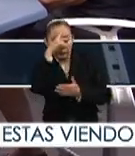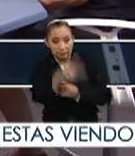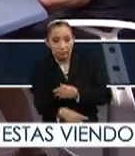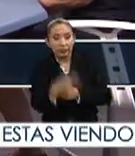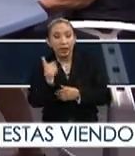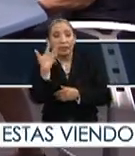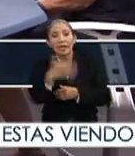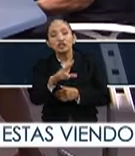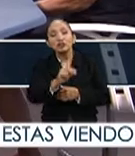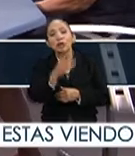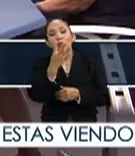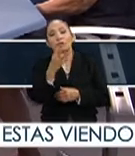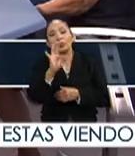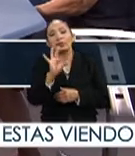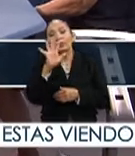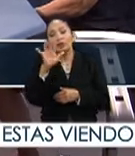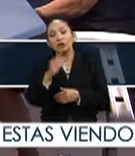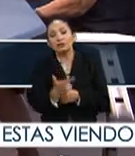es el